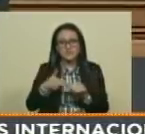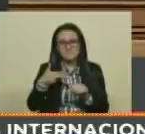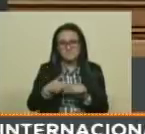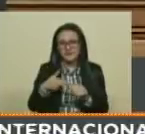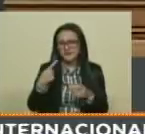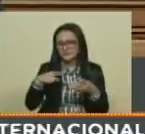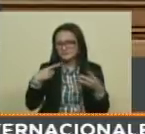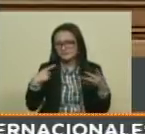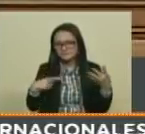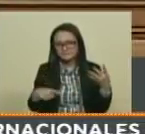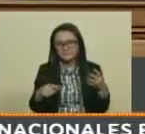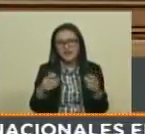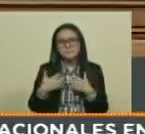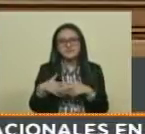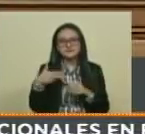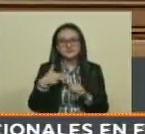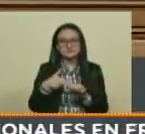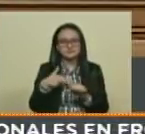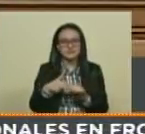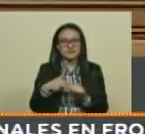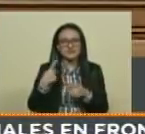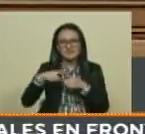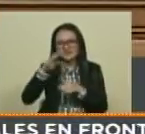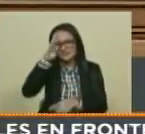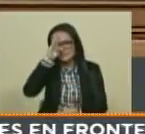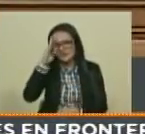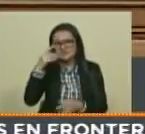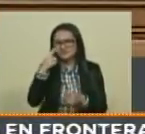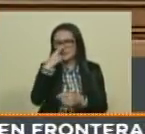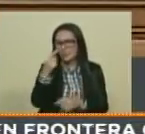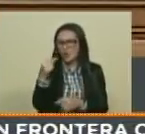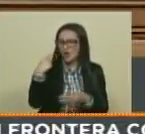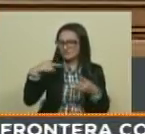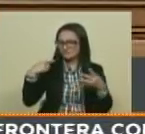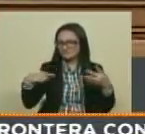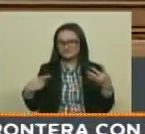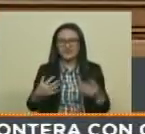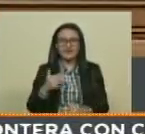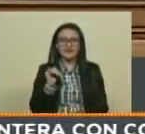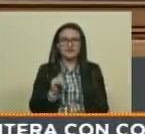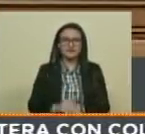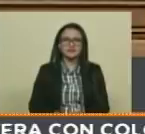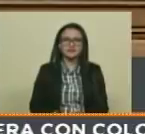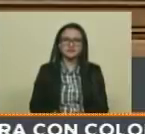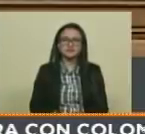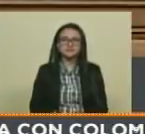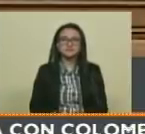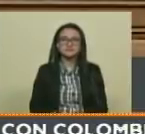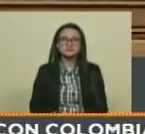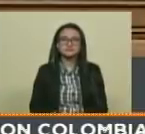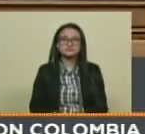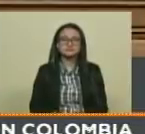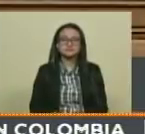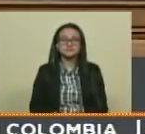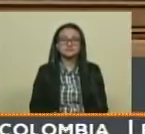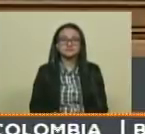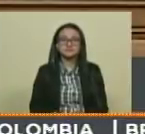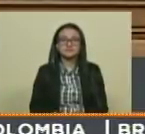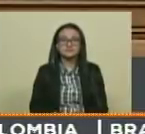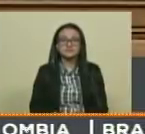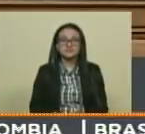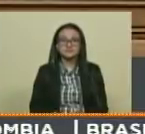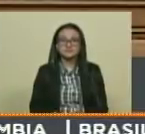Petrocedeño, en Baribén, en Petrozamora. Y así fue como